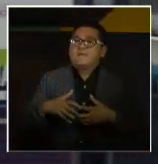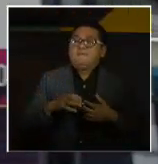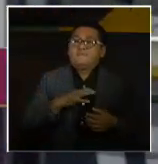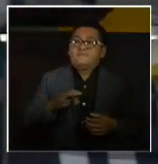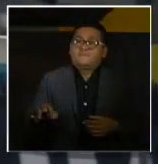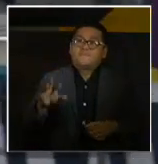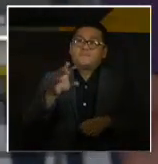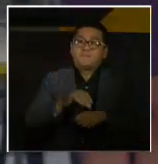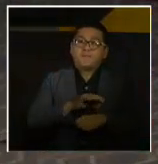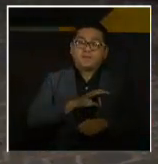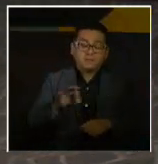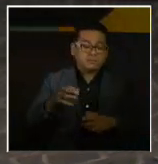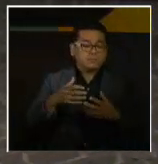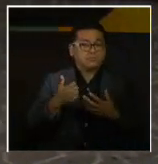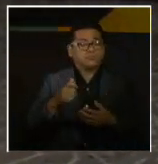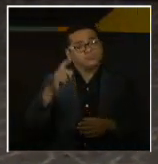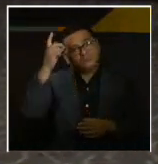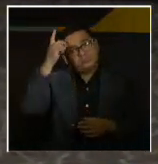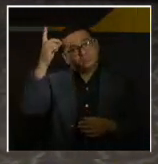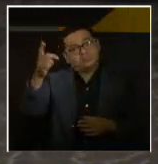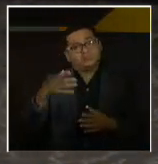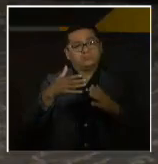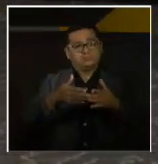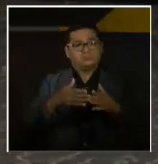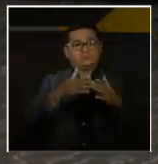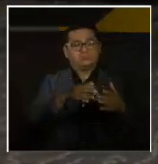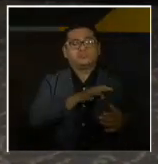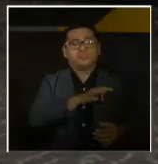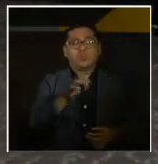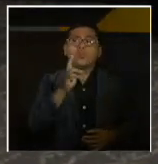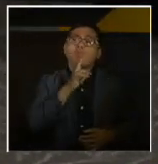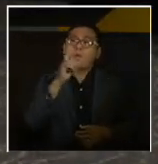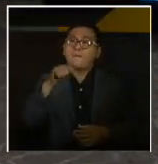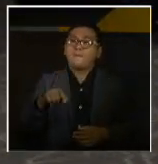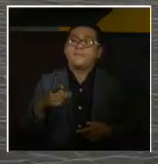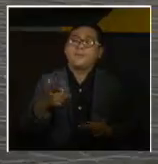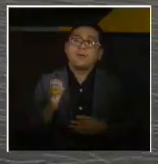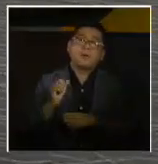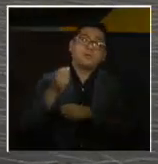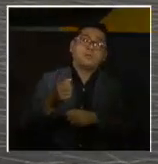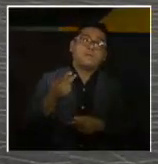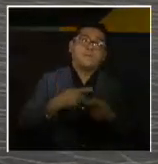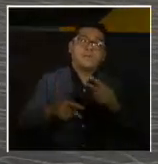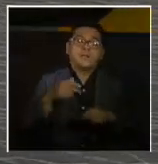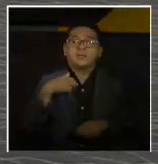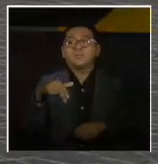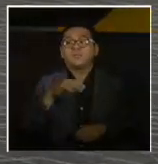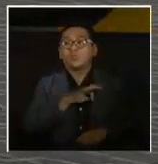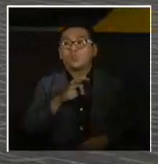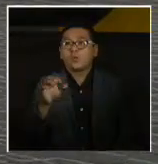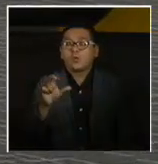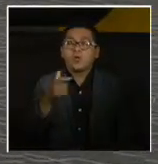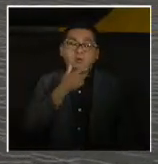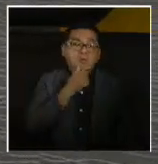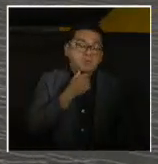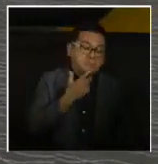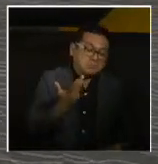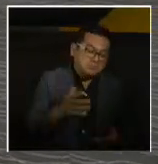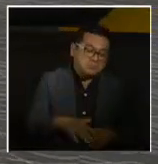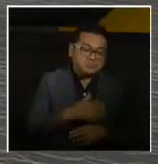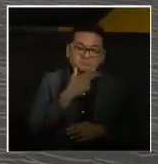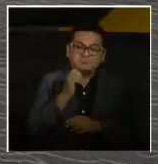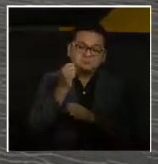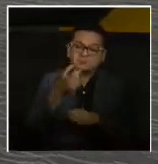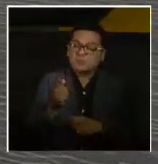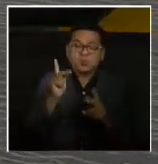son permisionarios, dueños de lanchas y motores que usan al pescador de prestanombre, y cuando ese pescador, que a veces no es